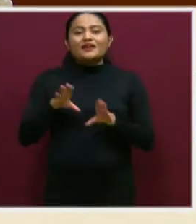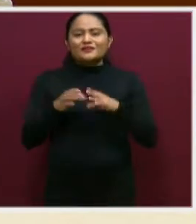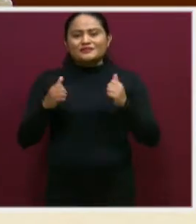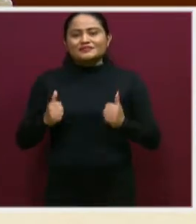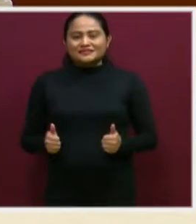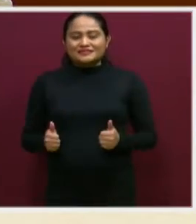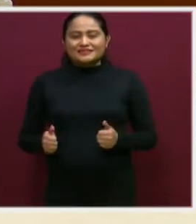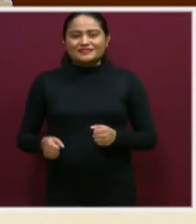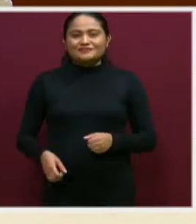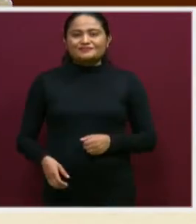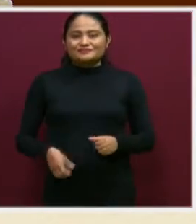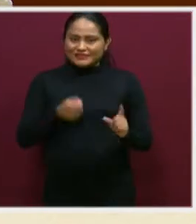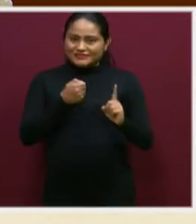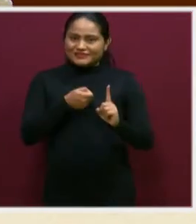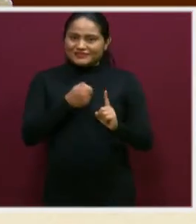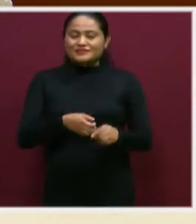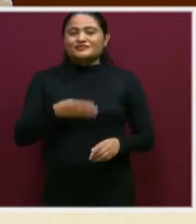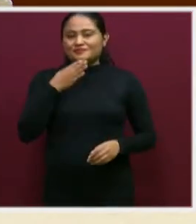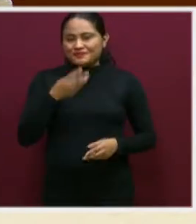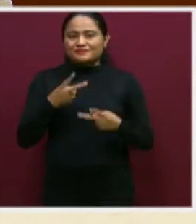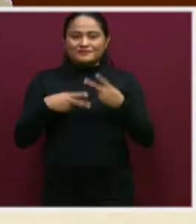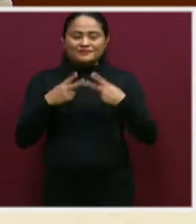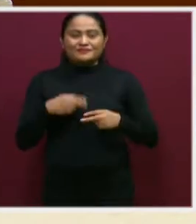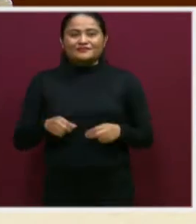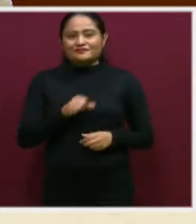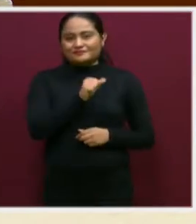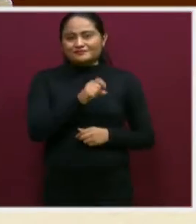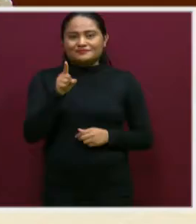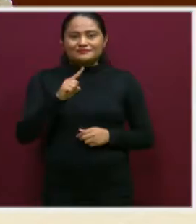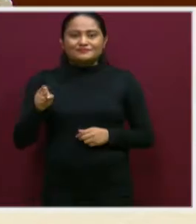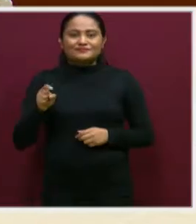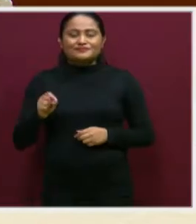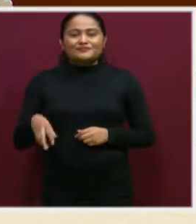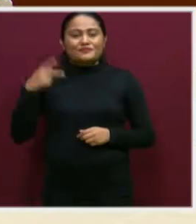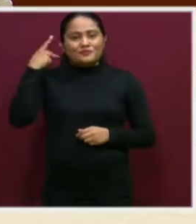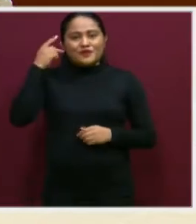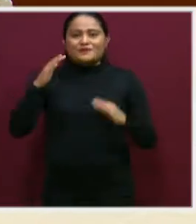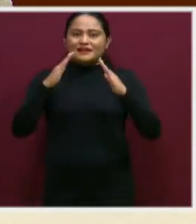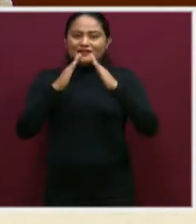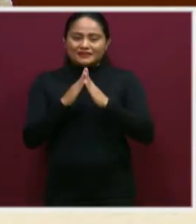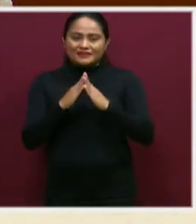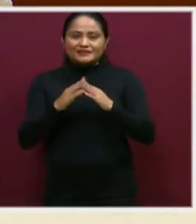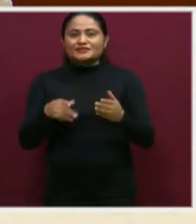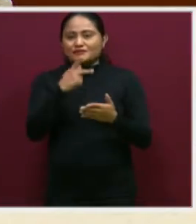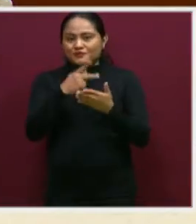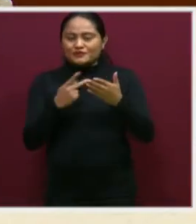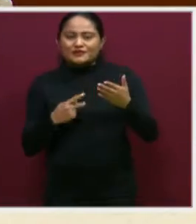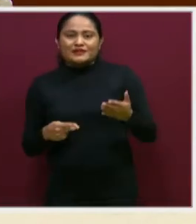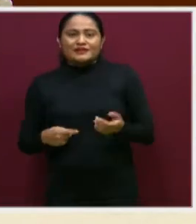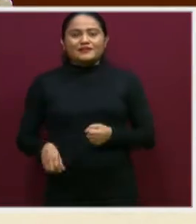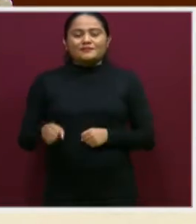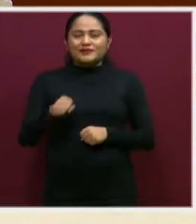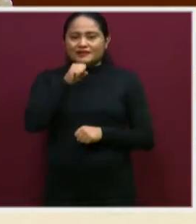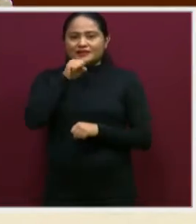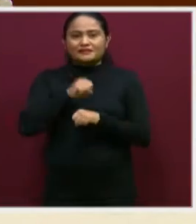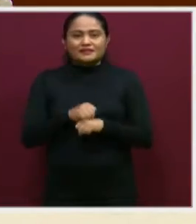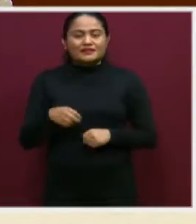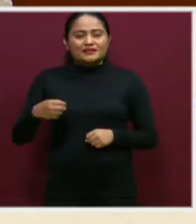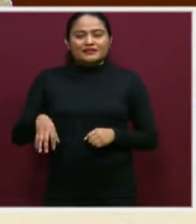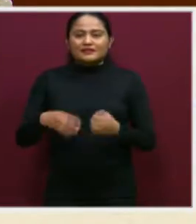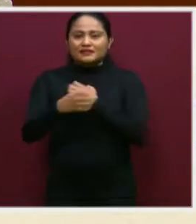saludarlos bienvenidos a de la a la z puebla en casa este programa de la secretaria de educación y el sistema estatal de